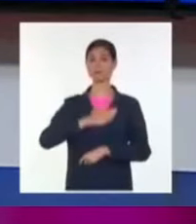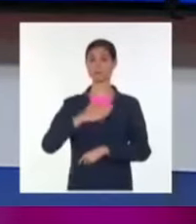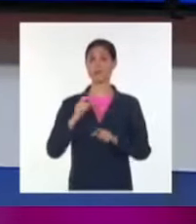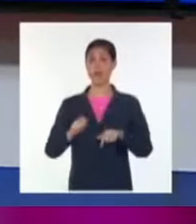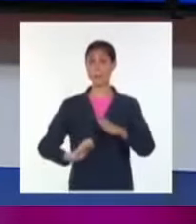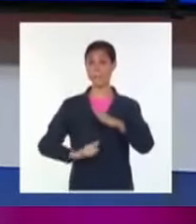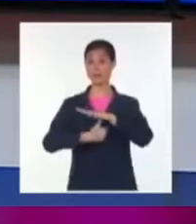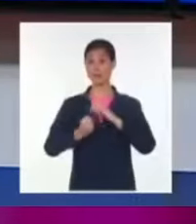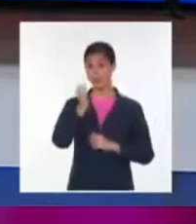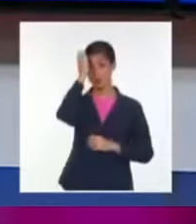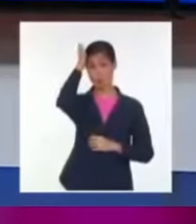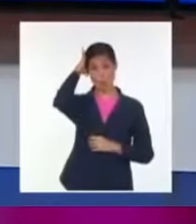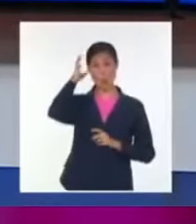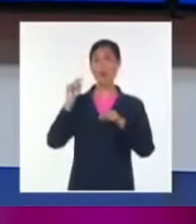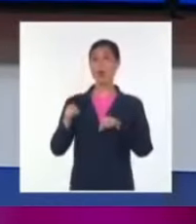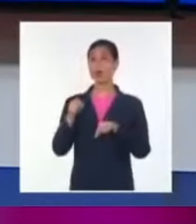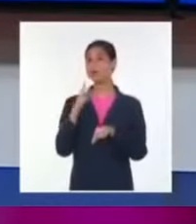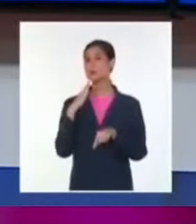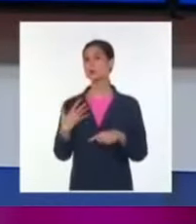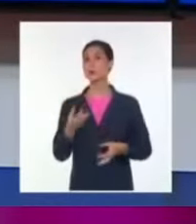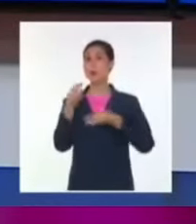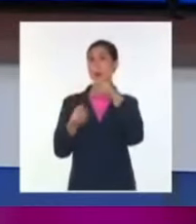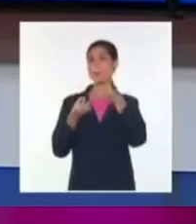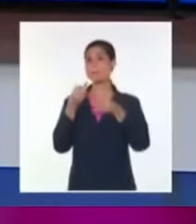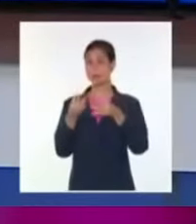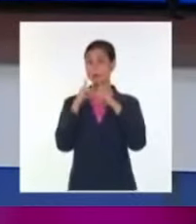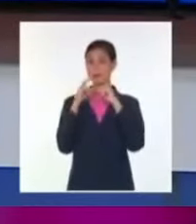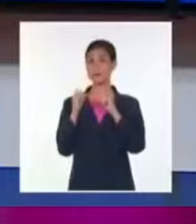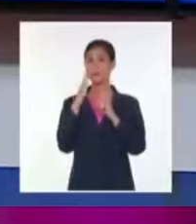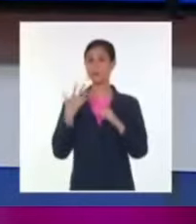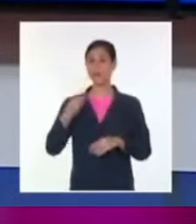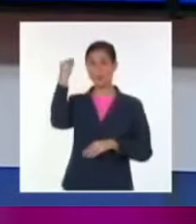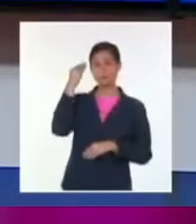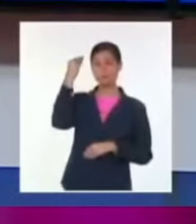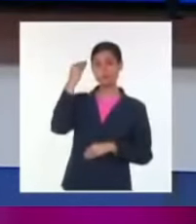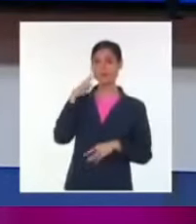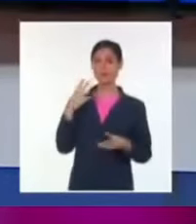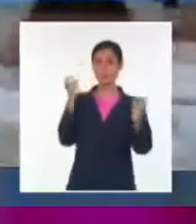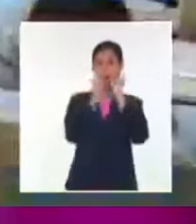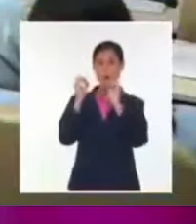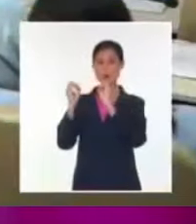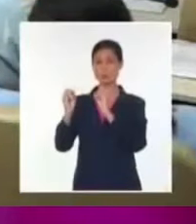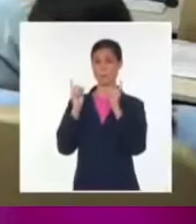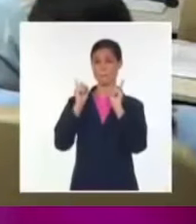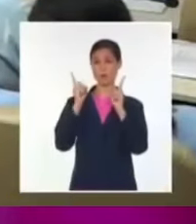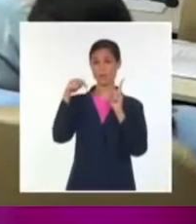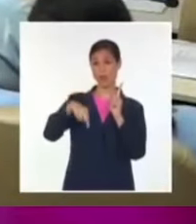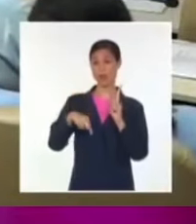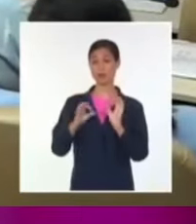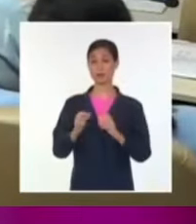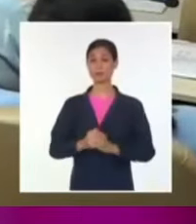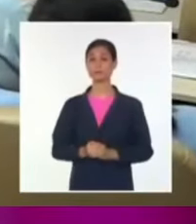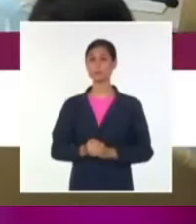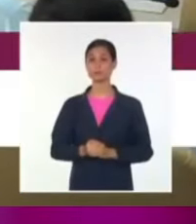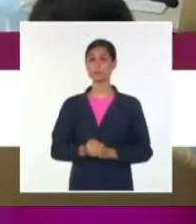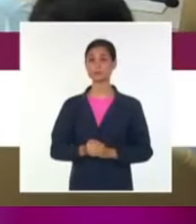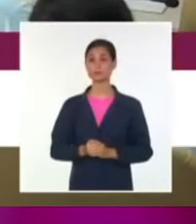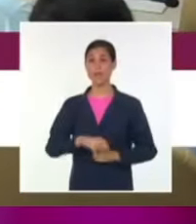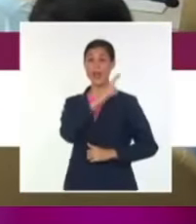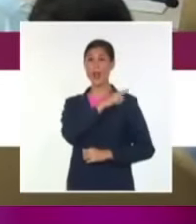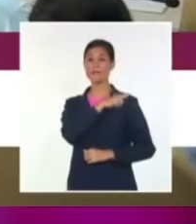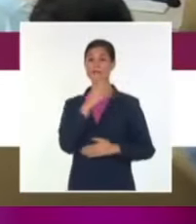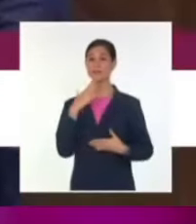de la República de Cuba, Miguel Díaz-Canel Bermúdez, los análisis del octavo pleno de la organización política. En su intervención final, el jefe de Estado se refirió